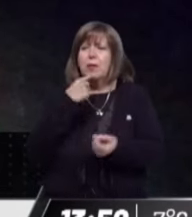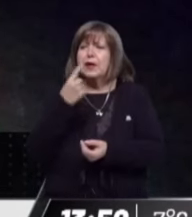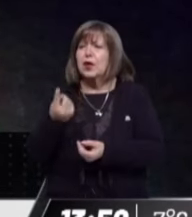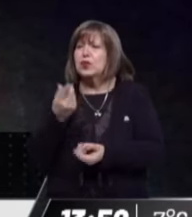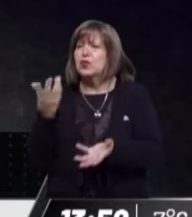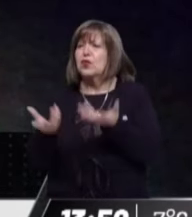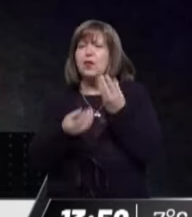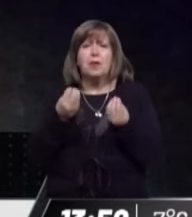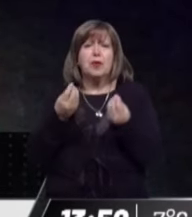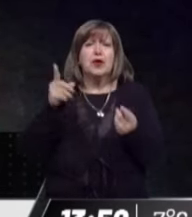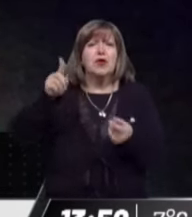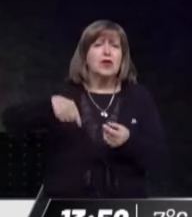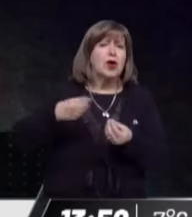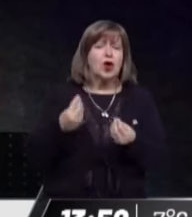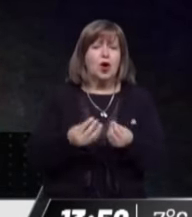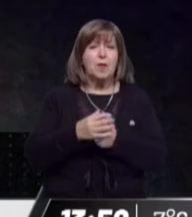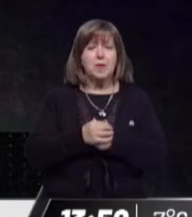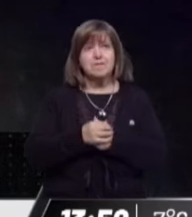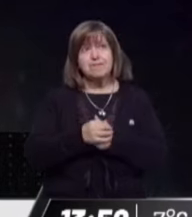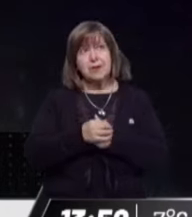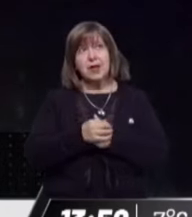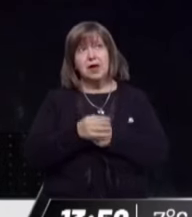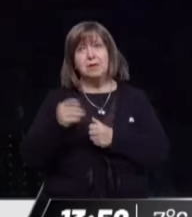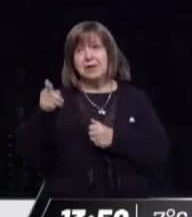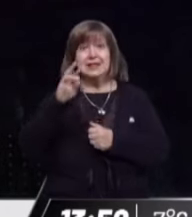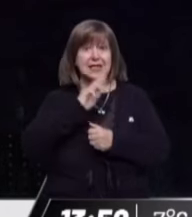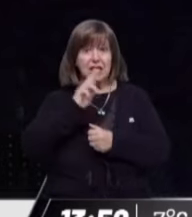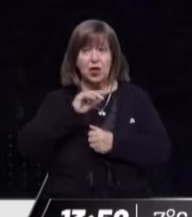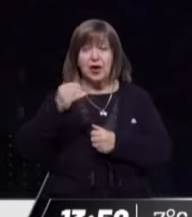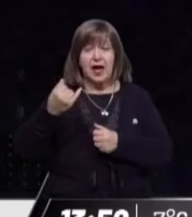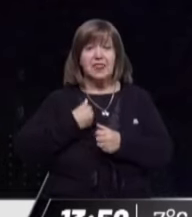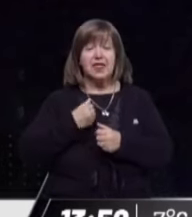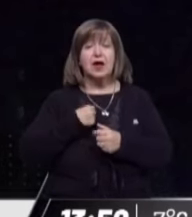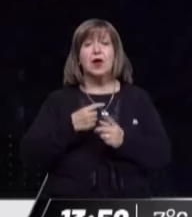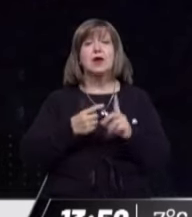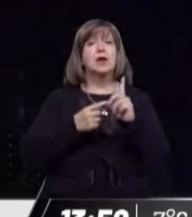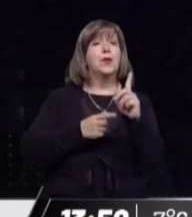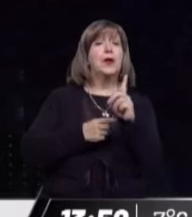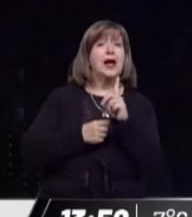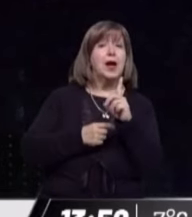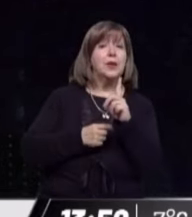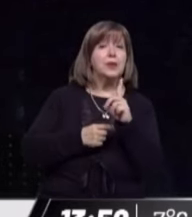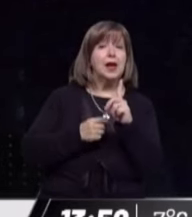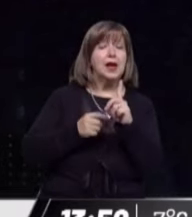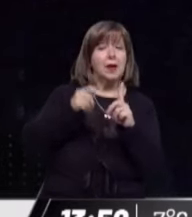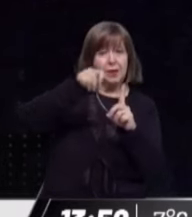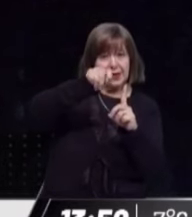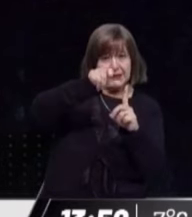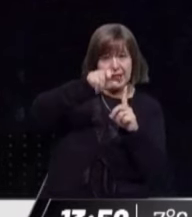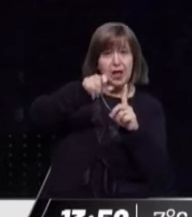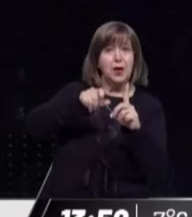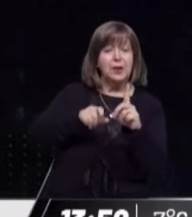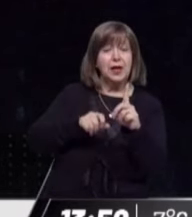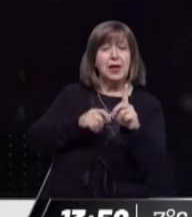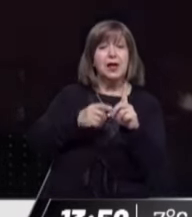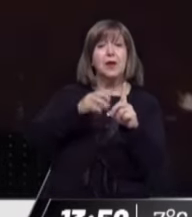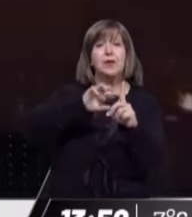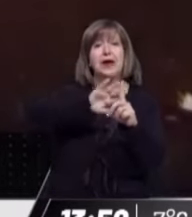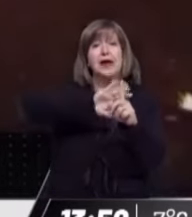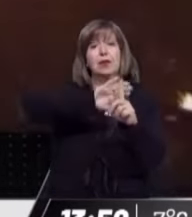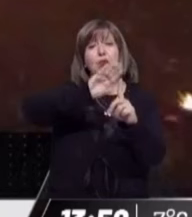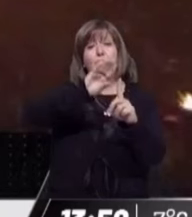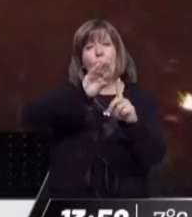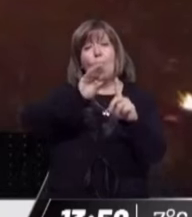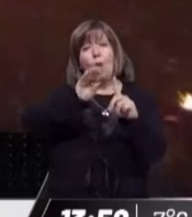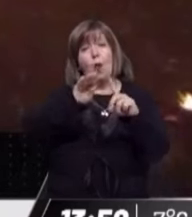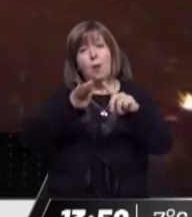incendio? Mire, por lo que ella me dijo era porque habían dejado una vela prendida. Y la vela se cayó y se